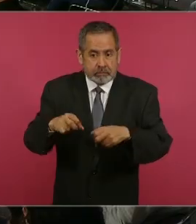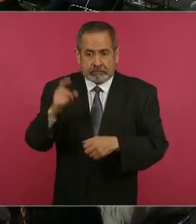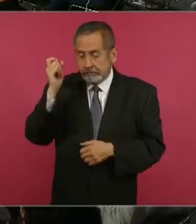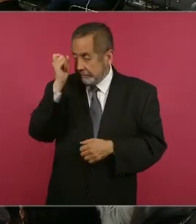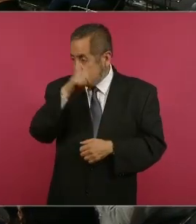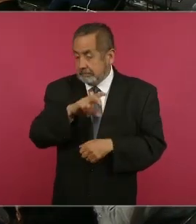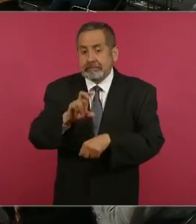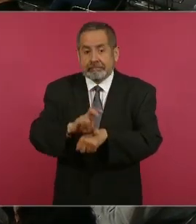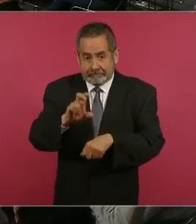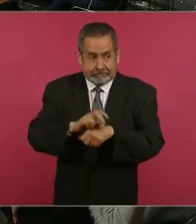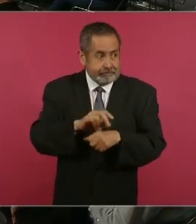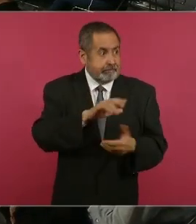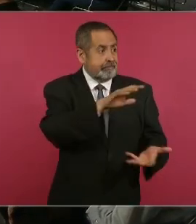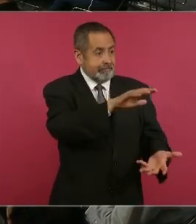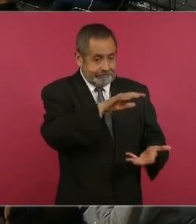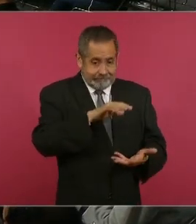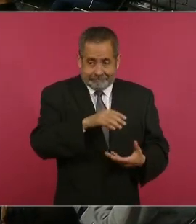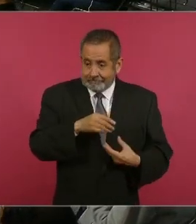que